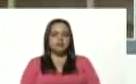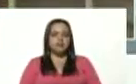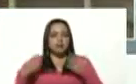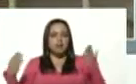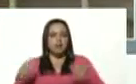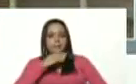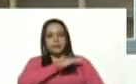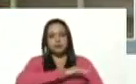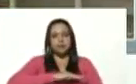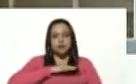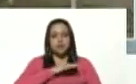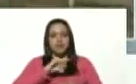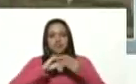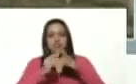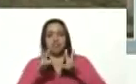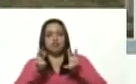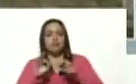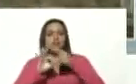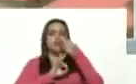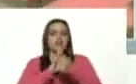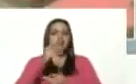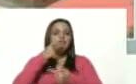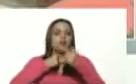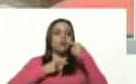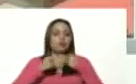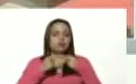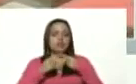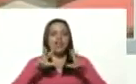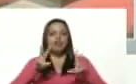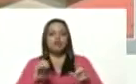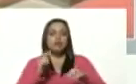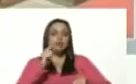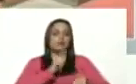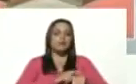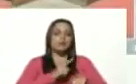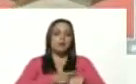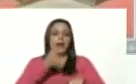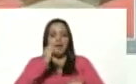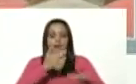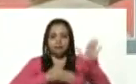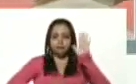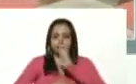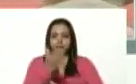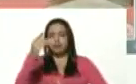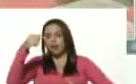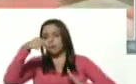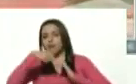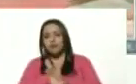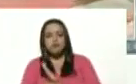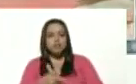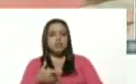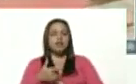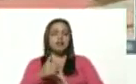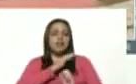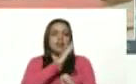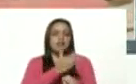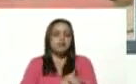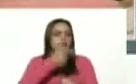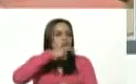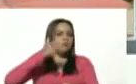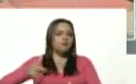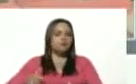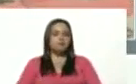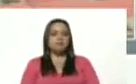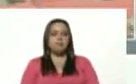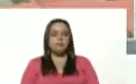misión Barrio Nuevo, Barrio Tricolor, en su nueva etapa, llegue a la profundidad del poder popular, a